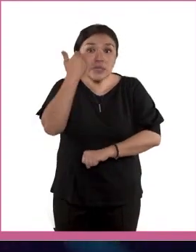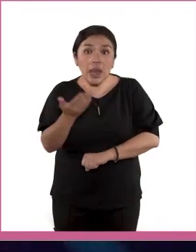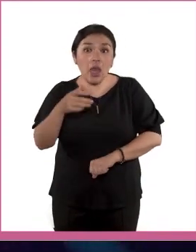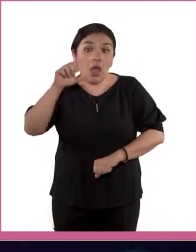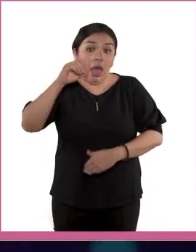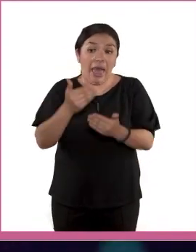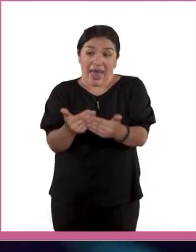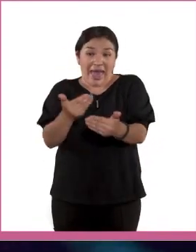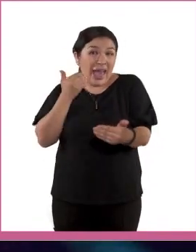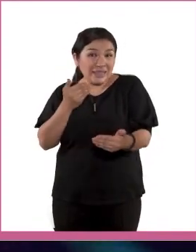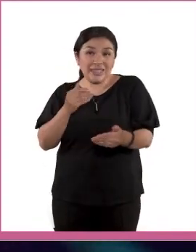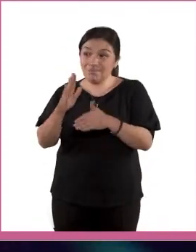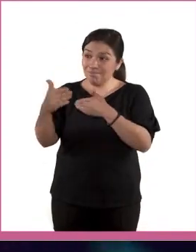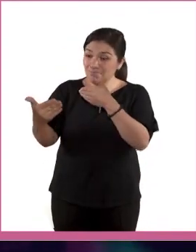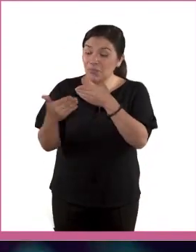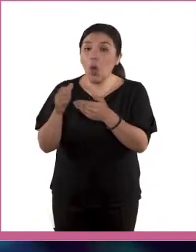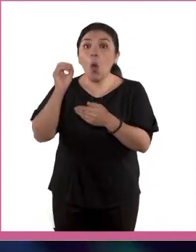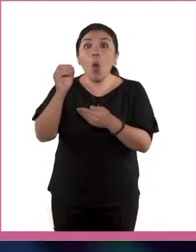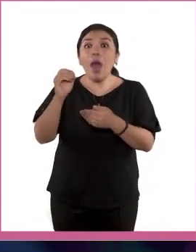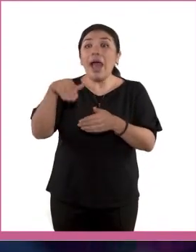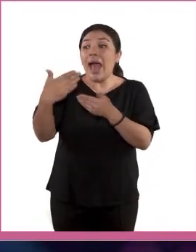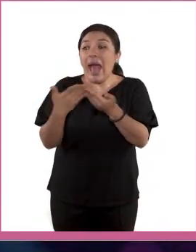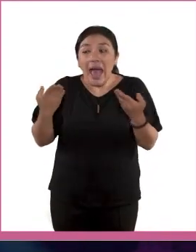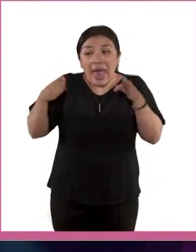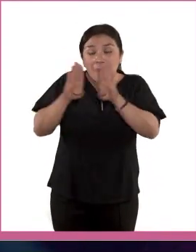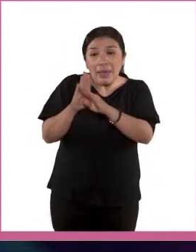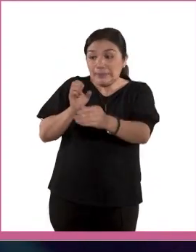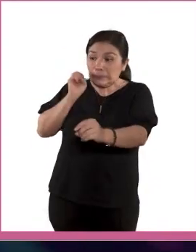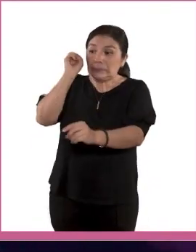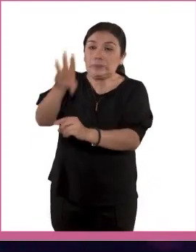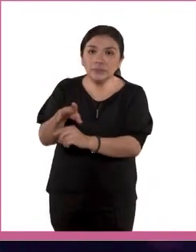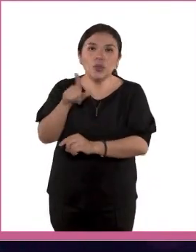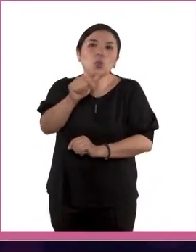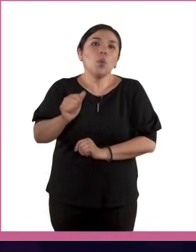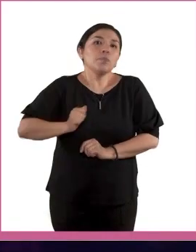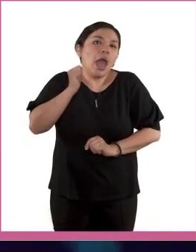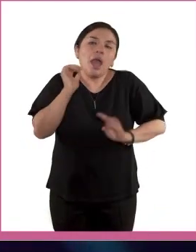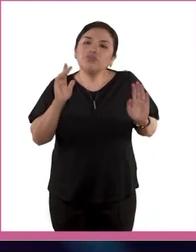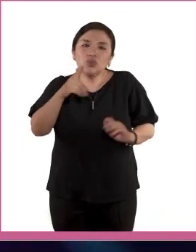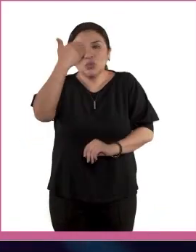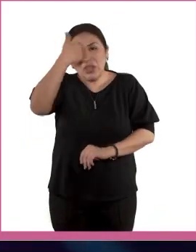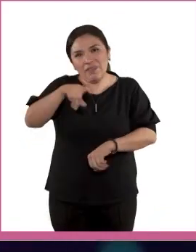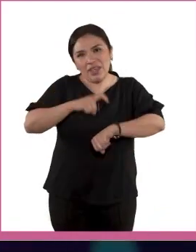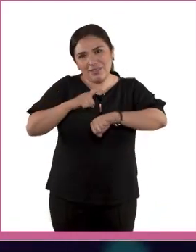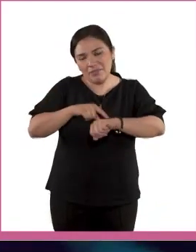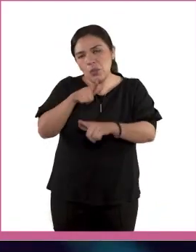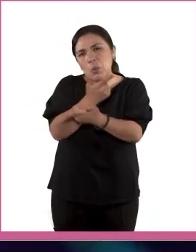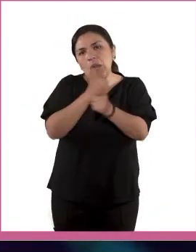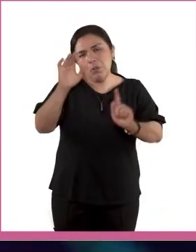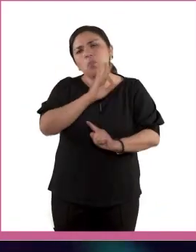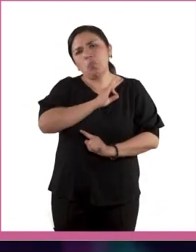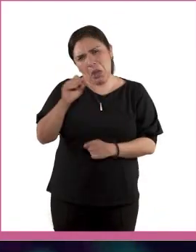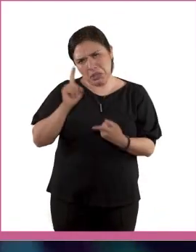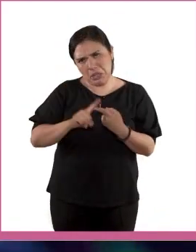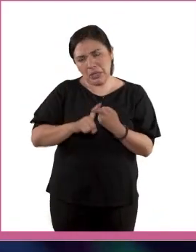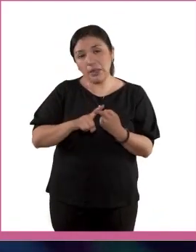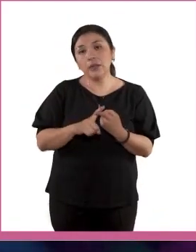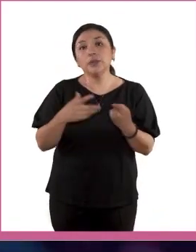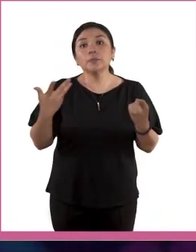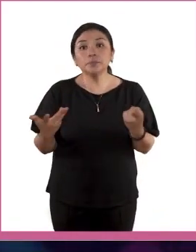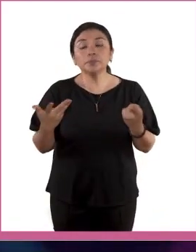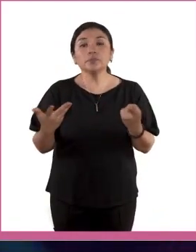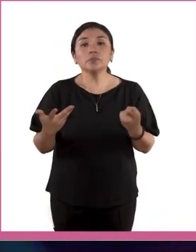si estás mandando muy próximo a que se cierre la plataforma, pero tú vas organizando tus tiempos. Esa podría ser una